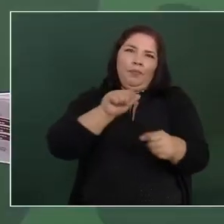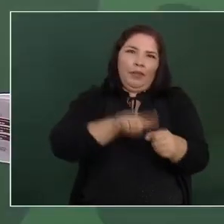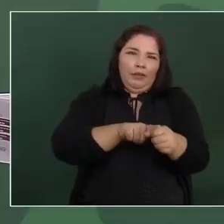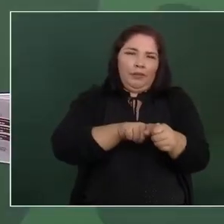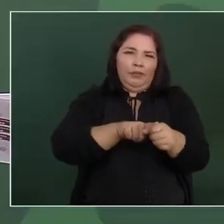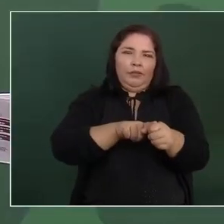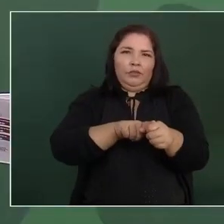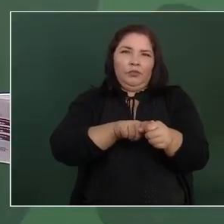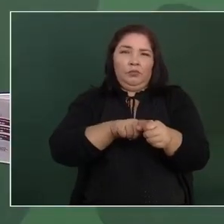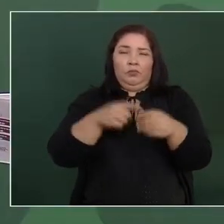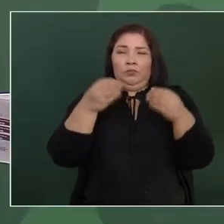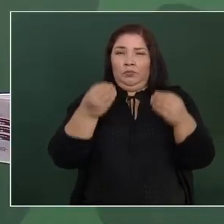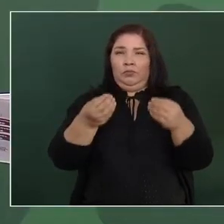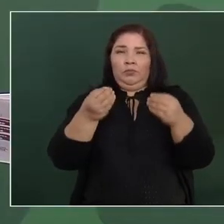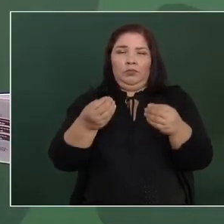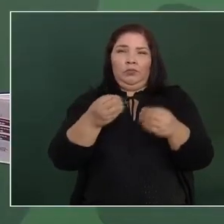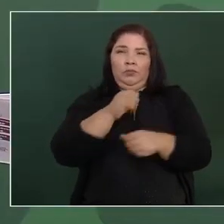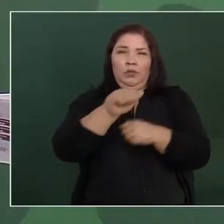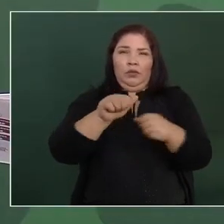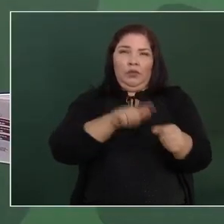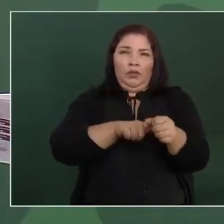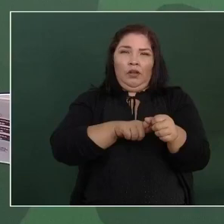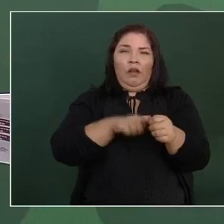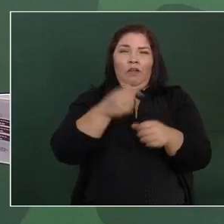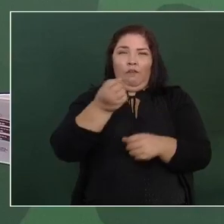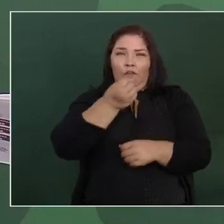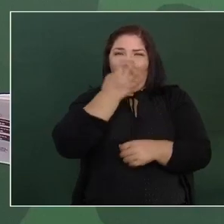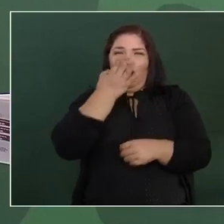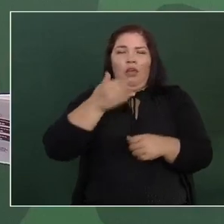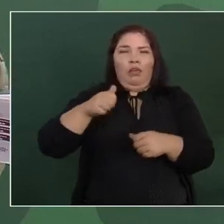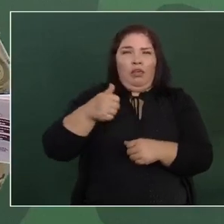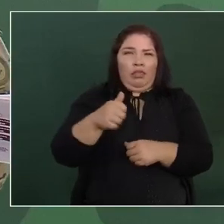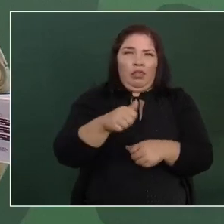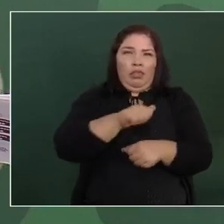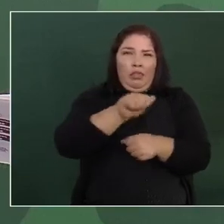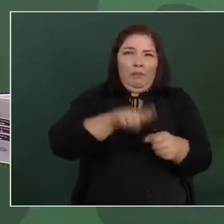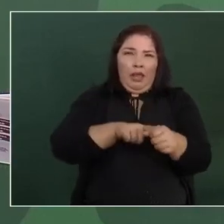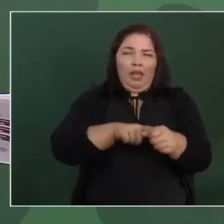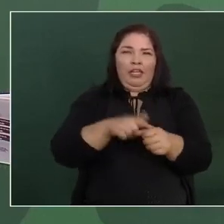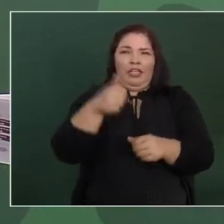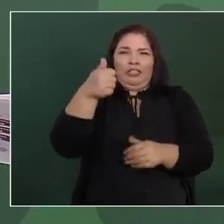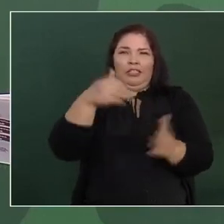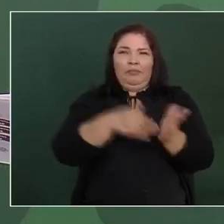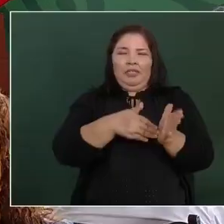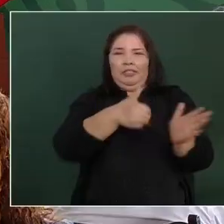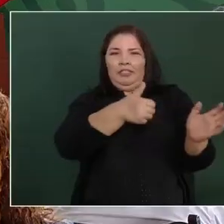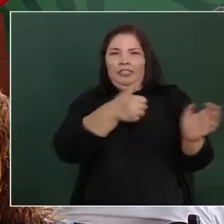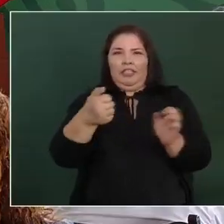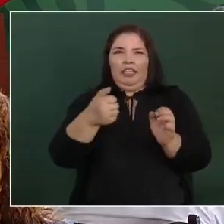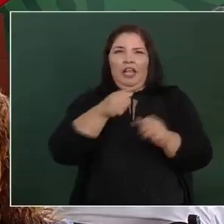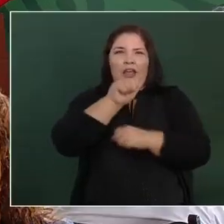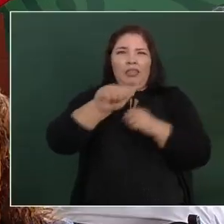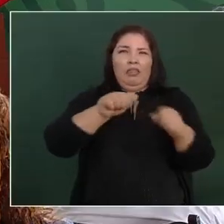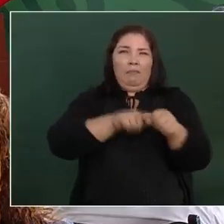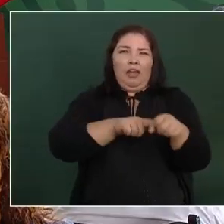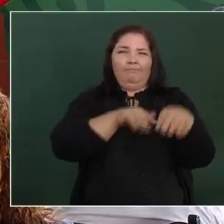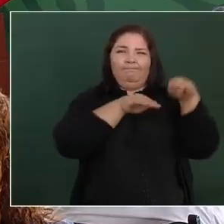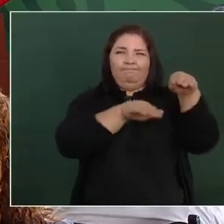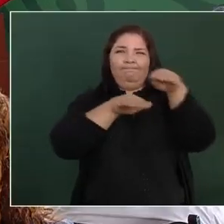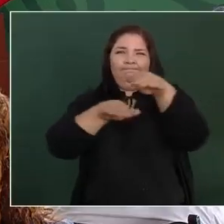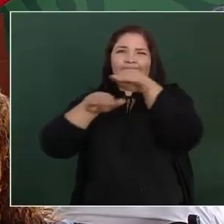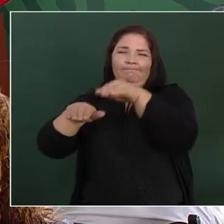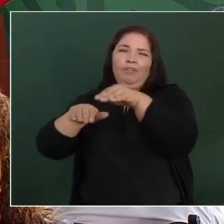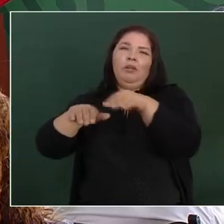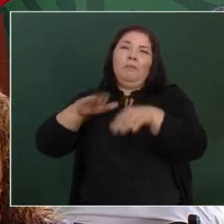de las muchas elementos de flora y fauna. Se tienen alrededor de 6.600 especies de animales y más